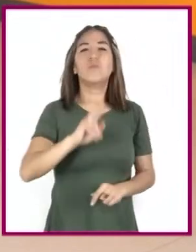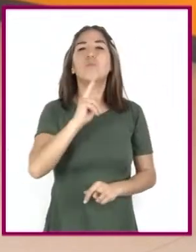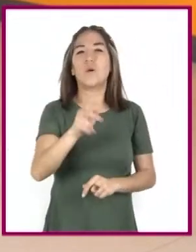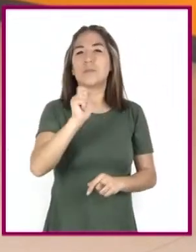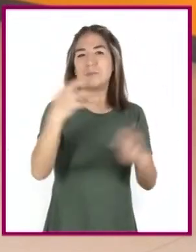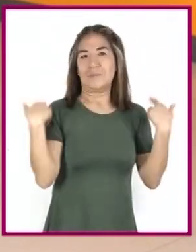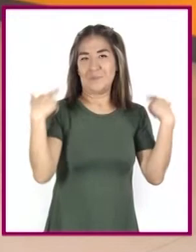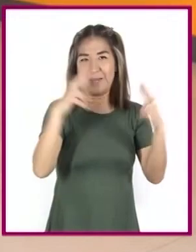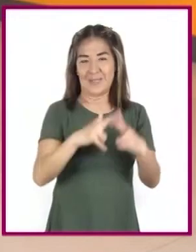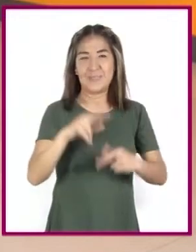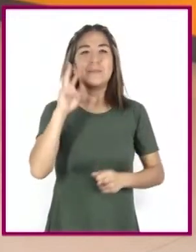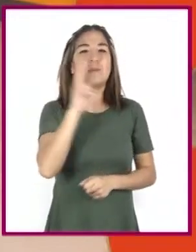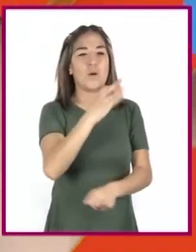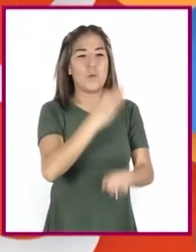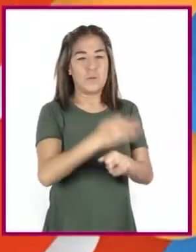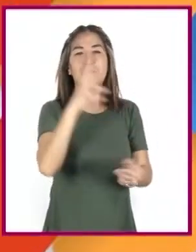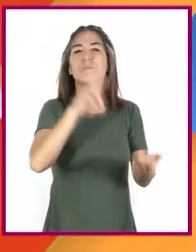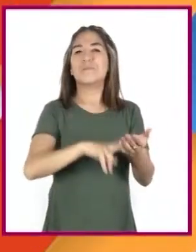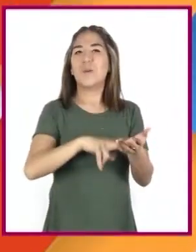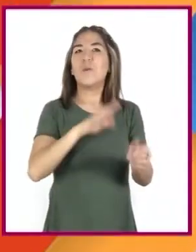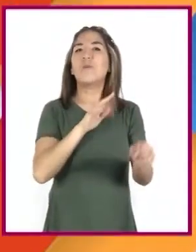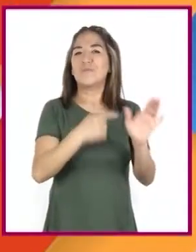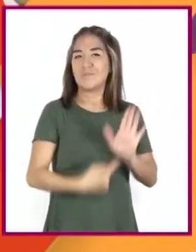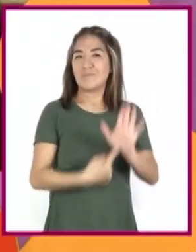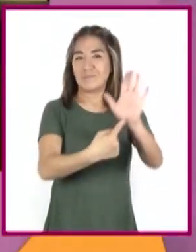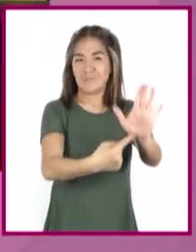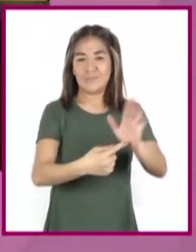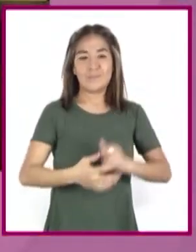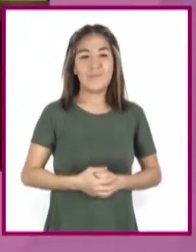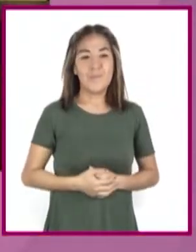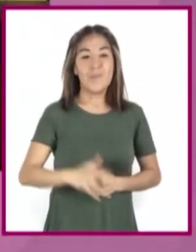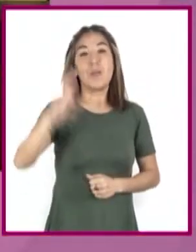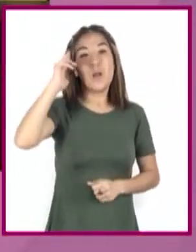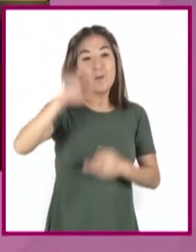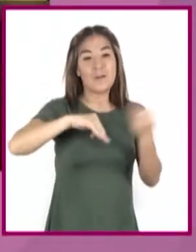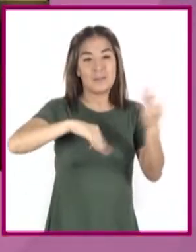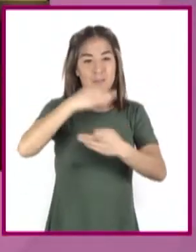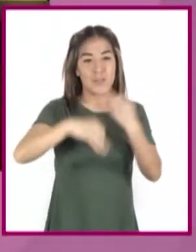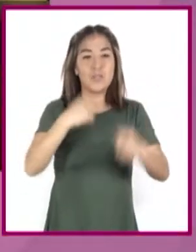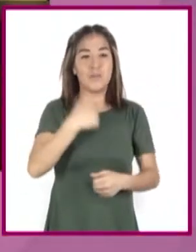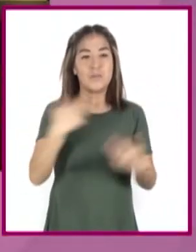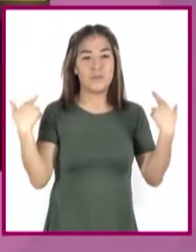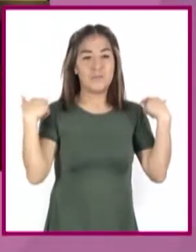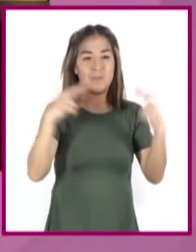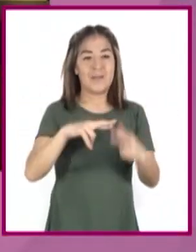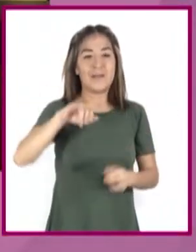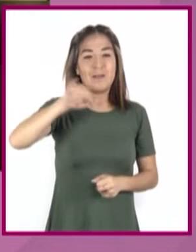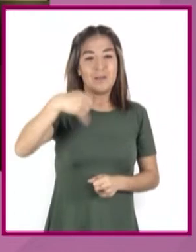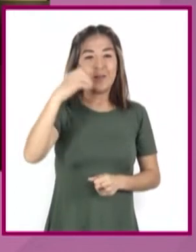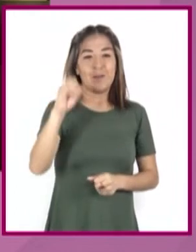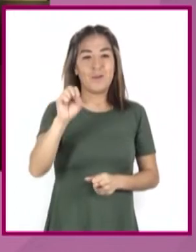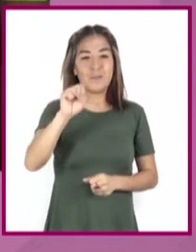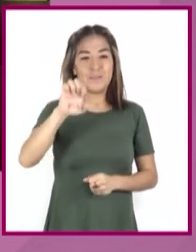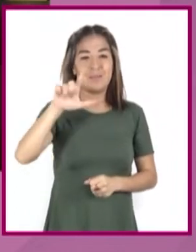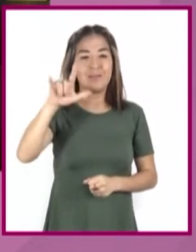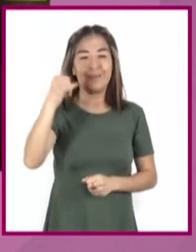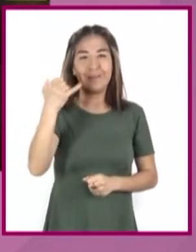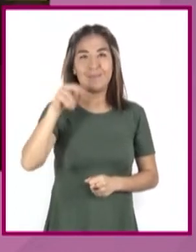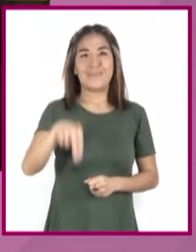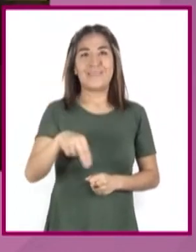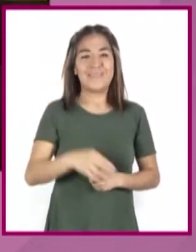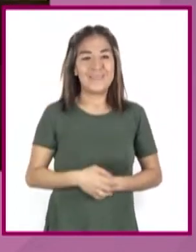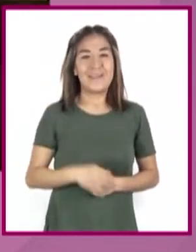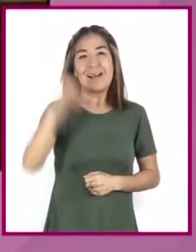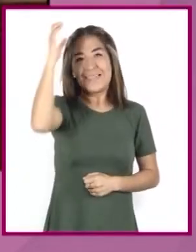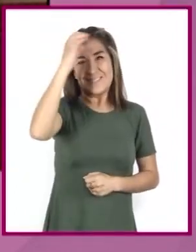docente. Escuchemos su valiosa aportación. Hola a todos, soy la maestra Jocelyn Arely Muñoz Suárez, imparto la asignatura de Ciencias